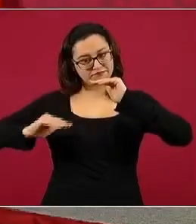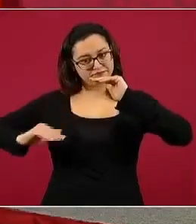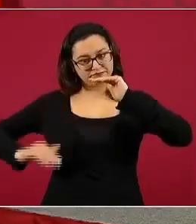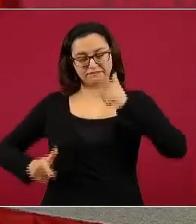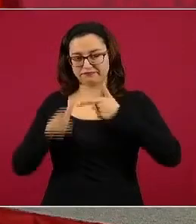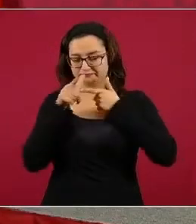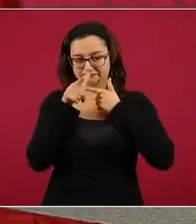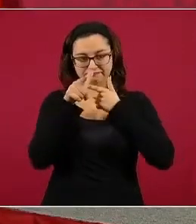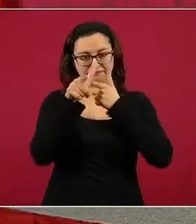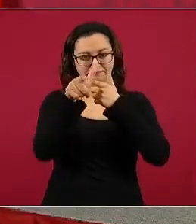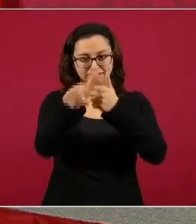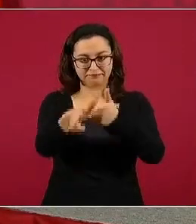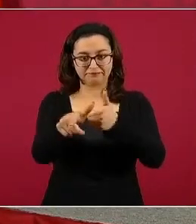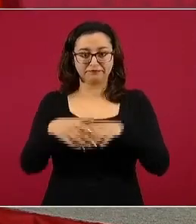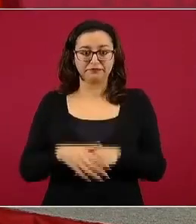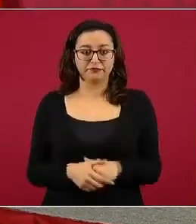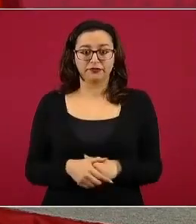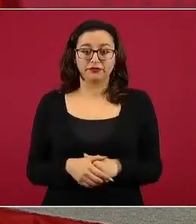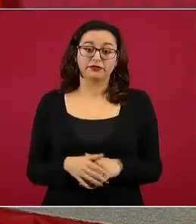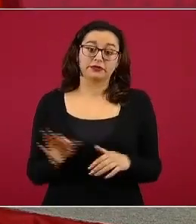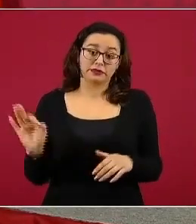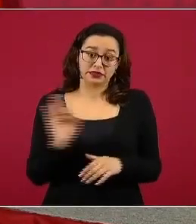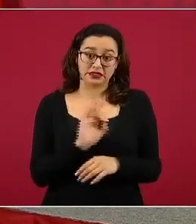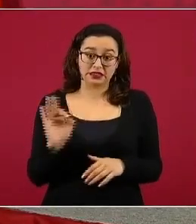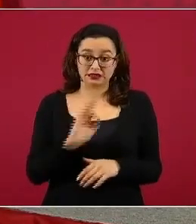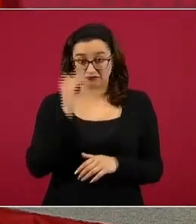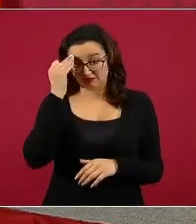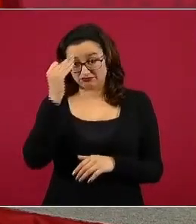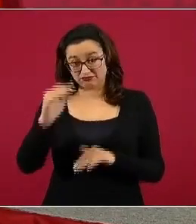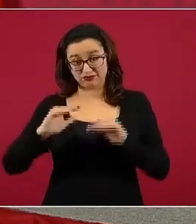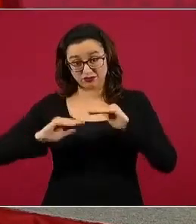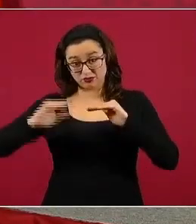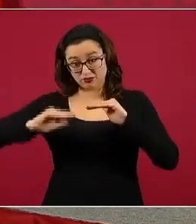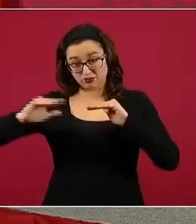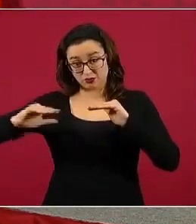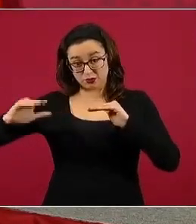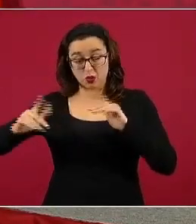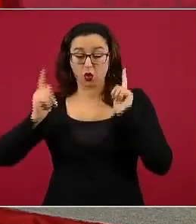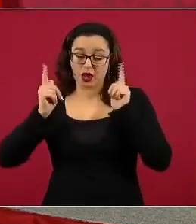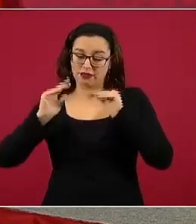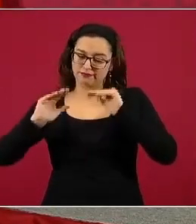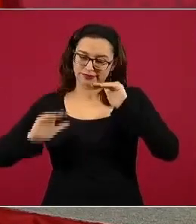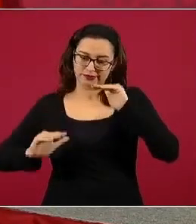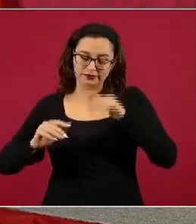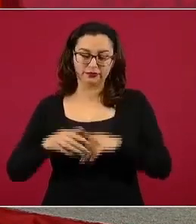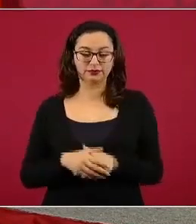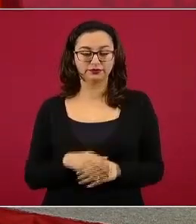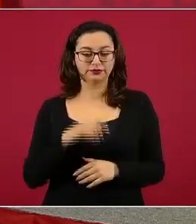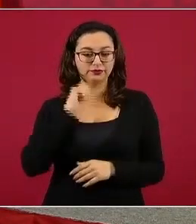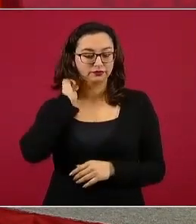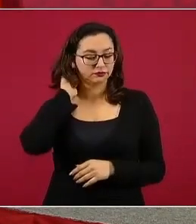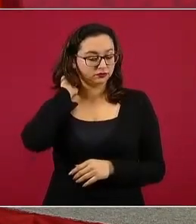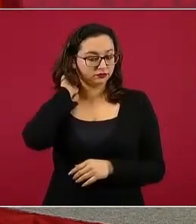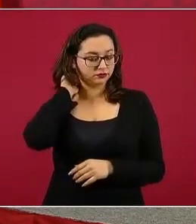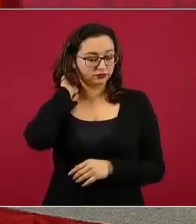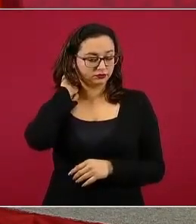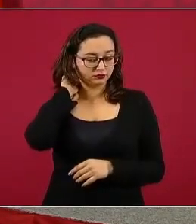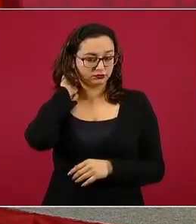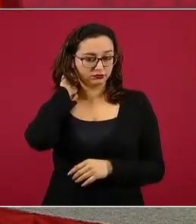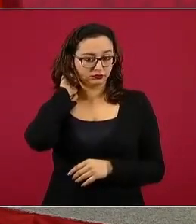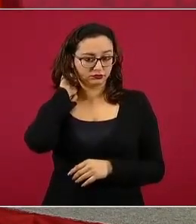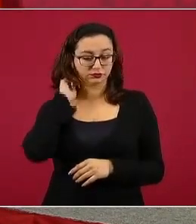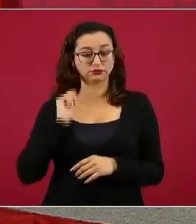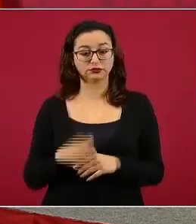vaya, aunque es posible que quede en una meseta, pero en las próximas semanas se vea un descenso mayor. Y ya para terminar,